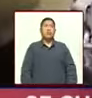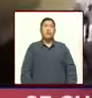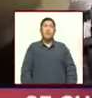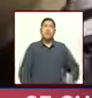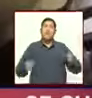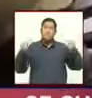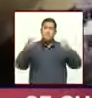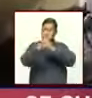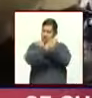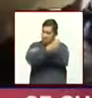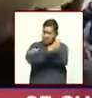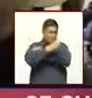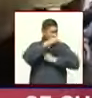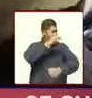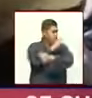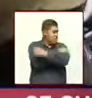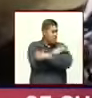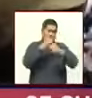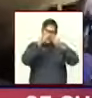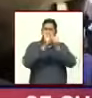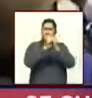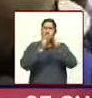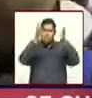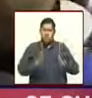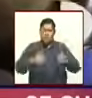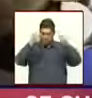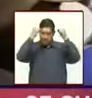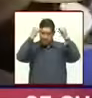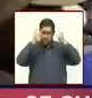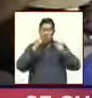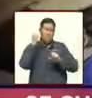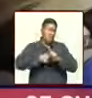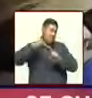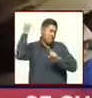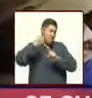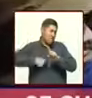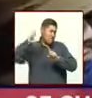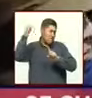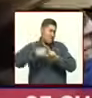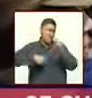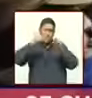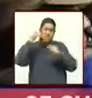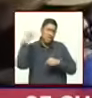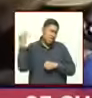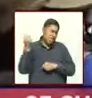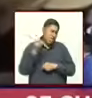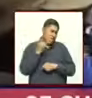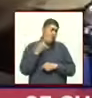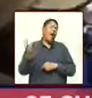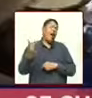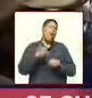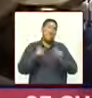¡Fuerza, fuerza, fuerza! ¡Fuerza, compañeros! ¡Que la lucha es dura!